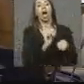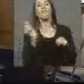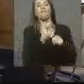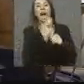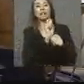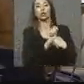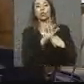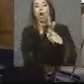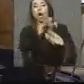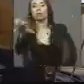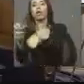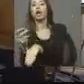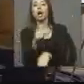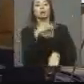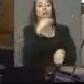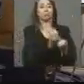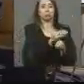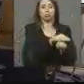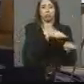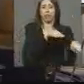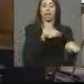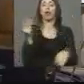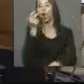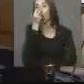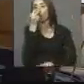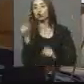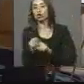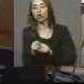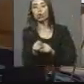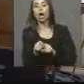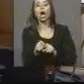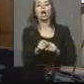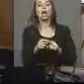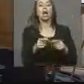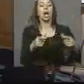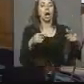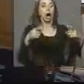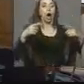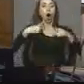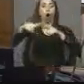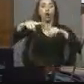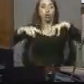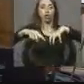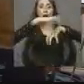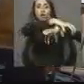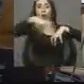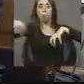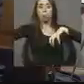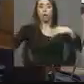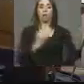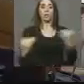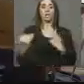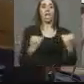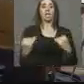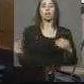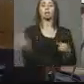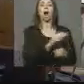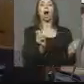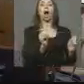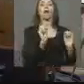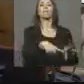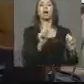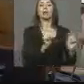está congestionada, y a nosotros nos va a pasar lo mismo, que tengan que venir de otras comunas para ir a reciclar. Estamos atrasados. Y las soluciones que estamos entregando